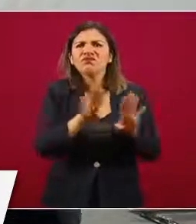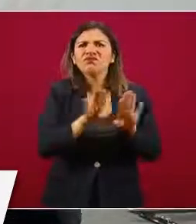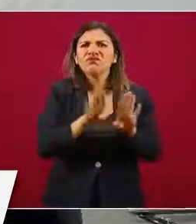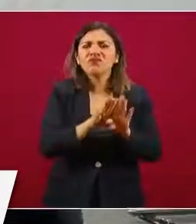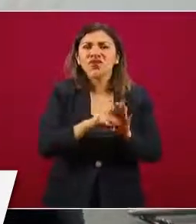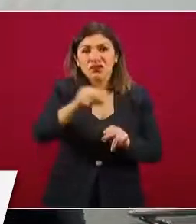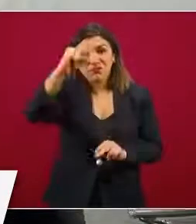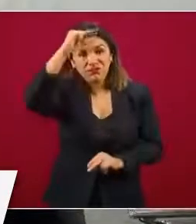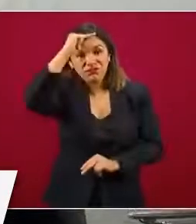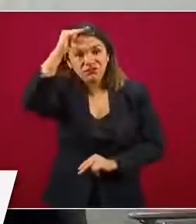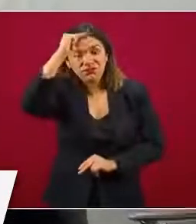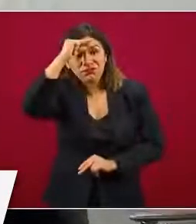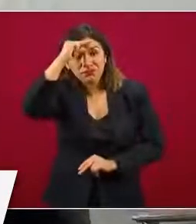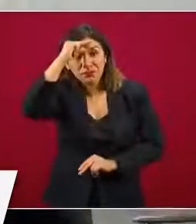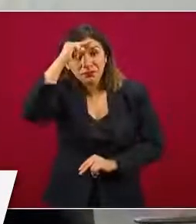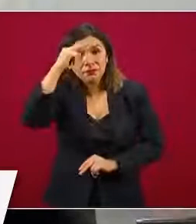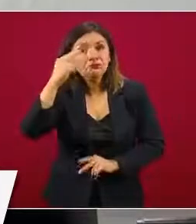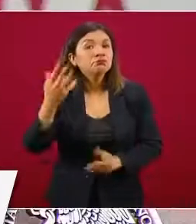intelectuales,